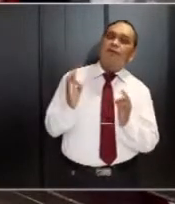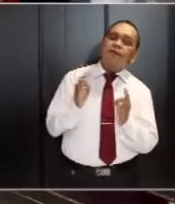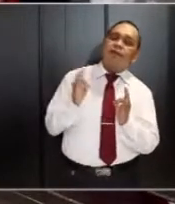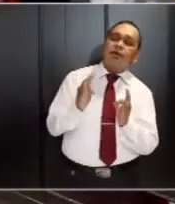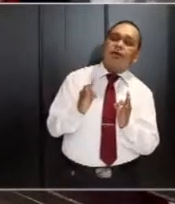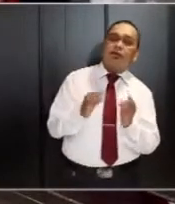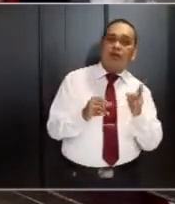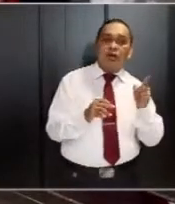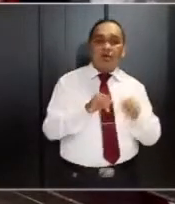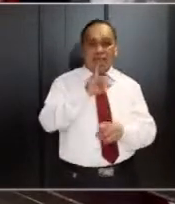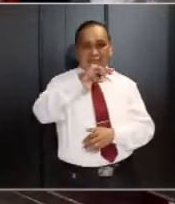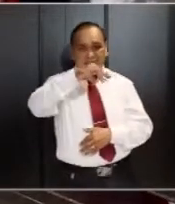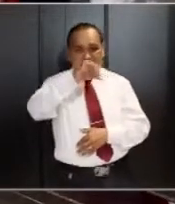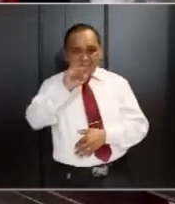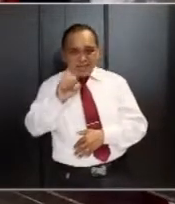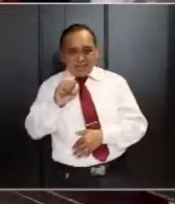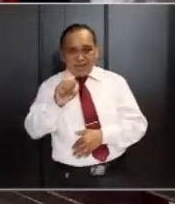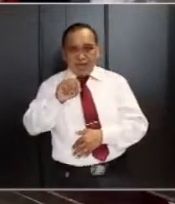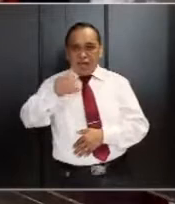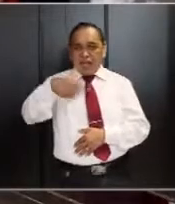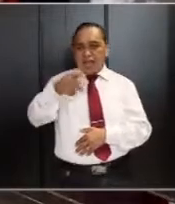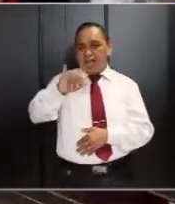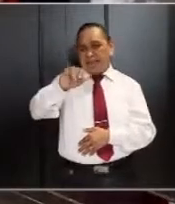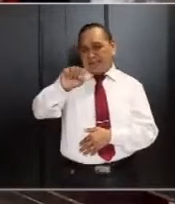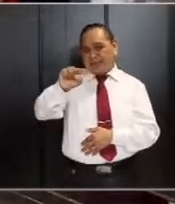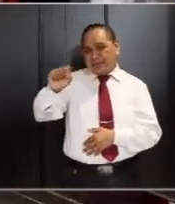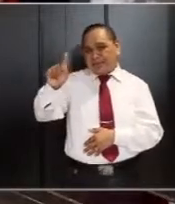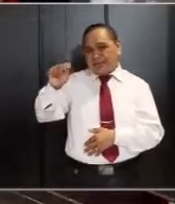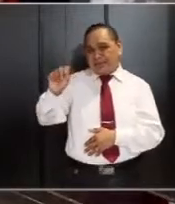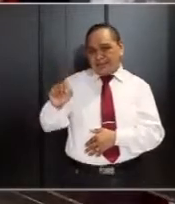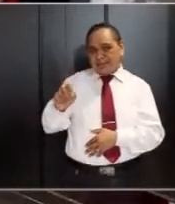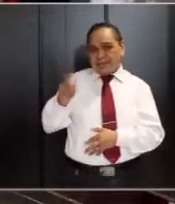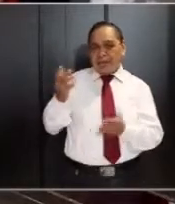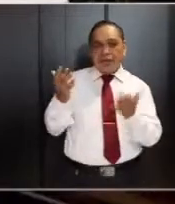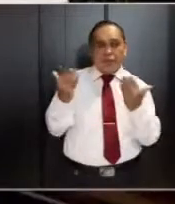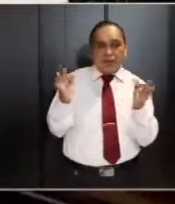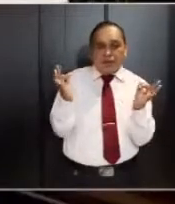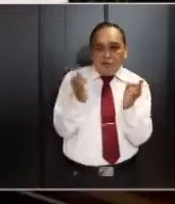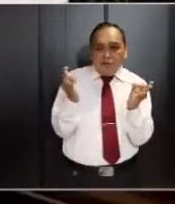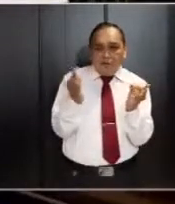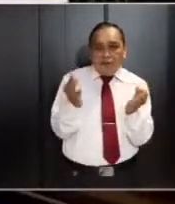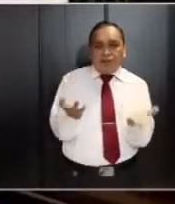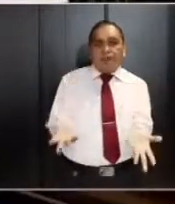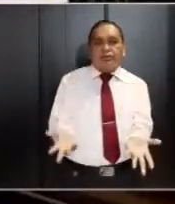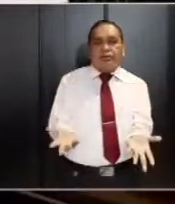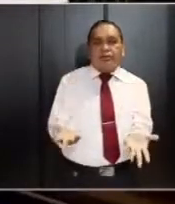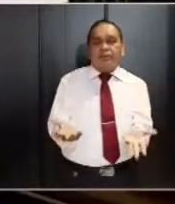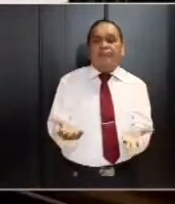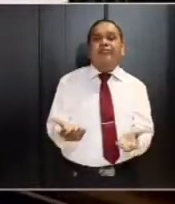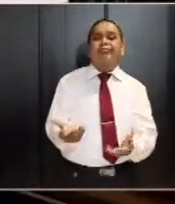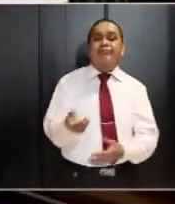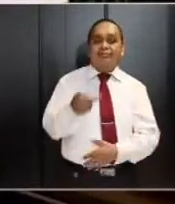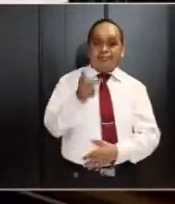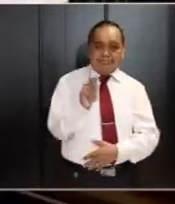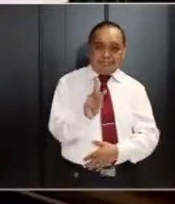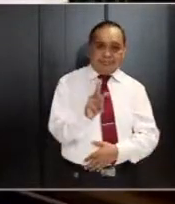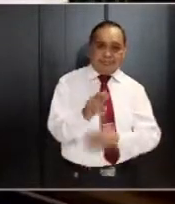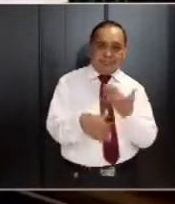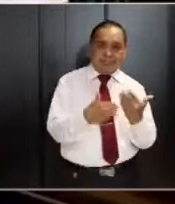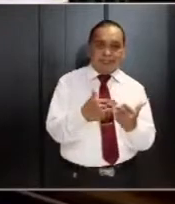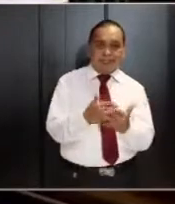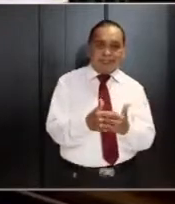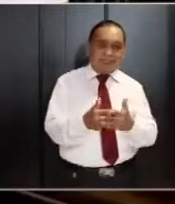seguro, ni en el ISSSTE, sí hay mucha necesidad. Pero fíjate, Tomasita, yo te apunto esto de los comedores y yo espero que